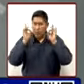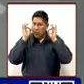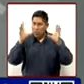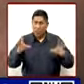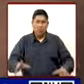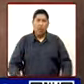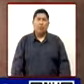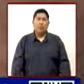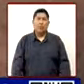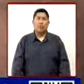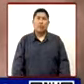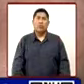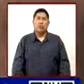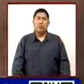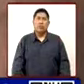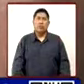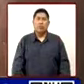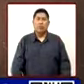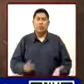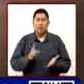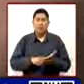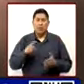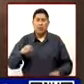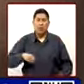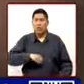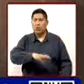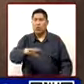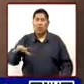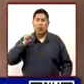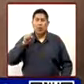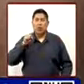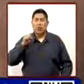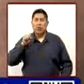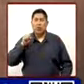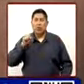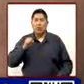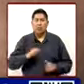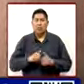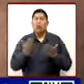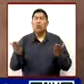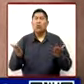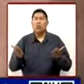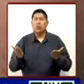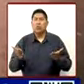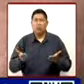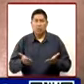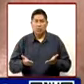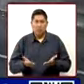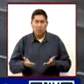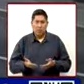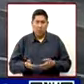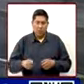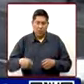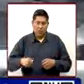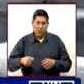años exagerando. Yo supongo que la otra debe estar por ahí, porque no creo que se hayan llevado lejos, porque no enciende las motos